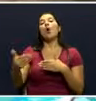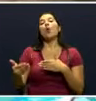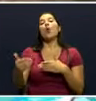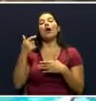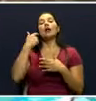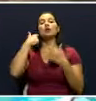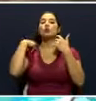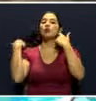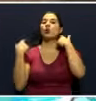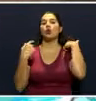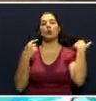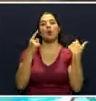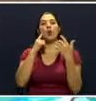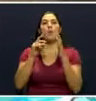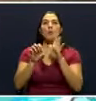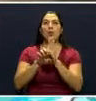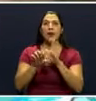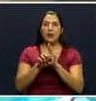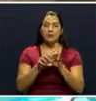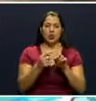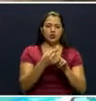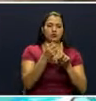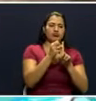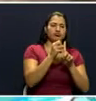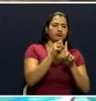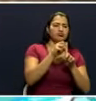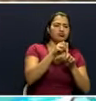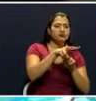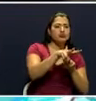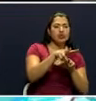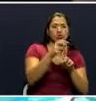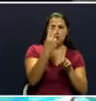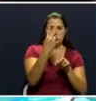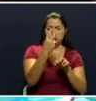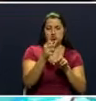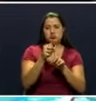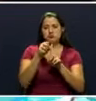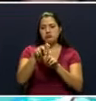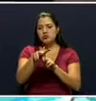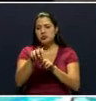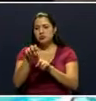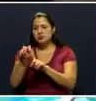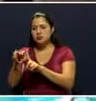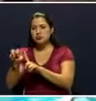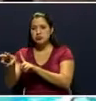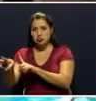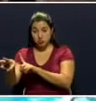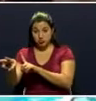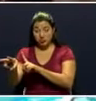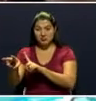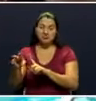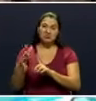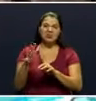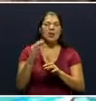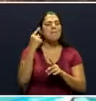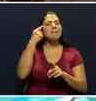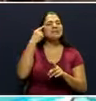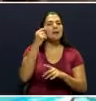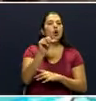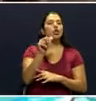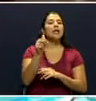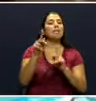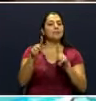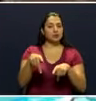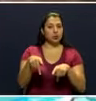parecido de que yo voy transmitiendo a una o a dos personas, pensemos que somos 10 personas y de esas 10 personas, más o